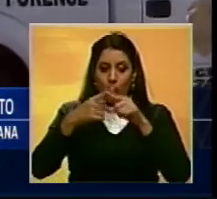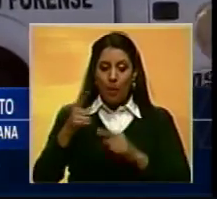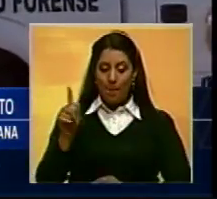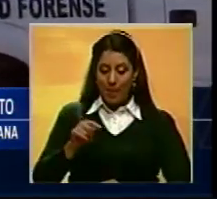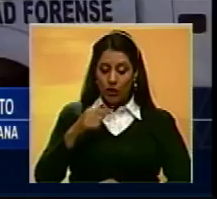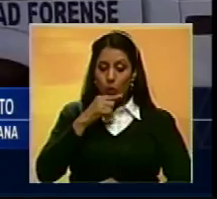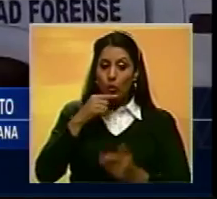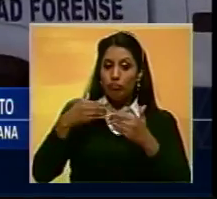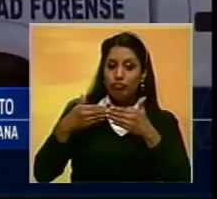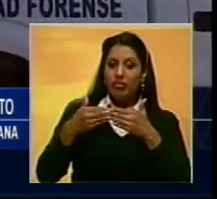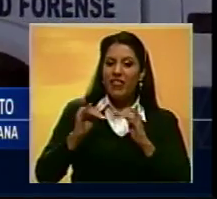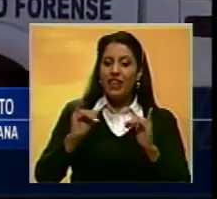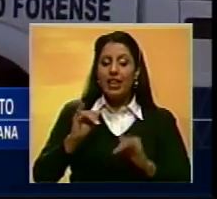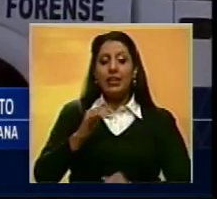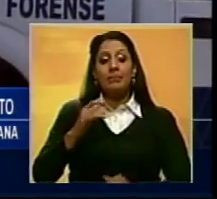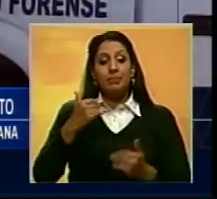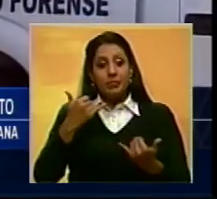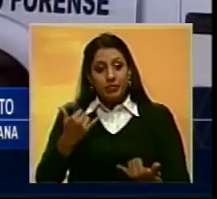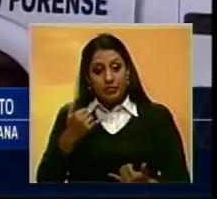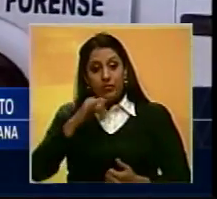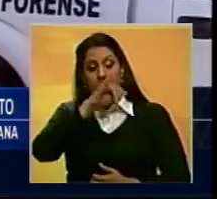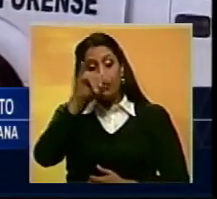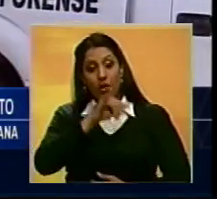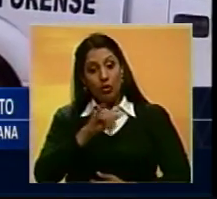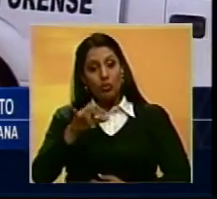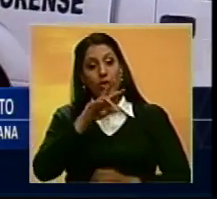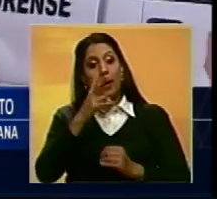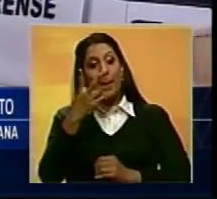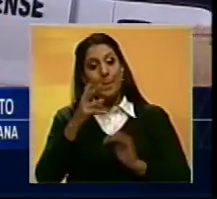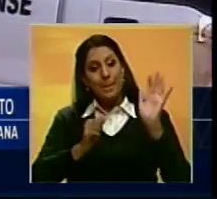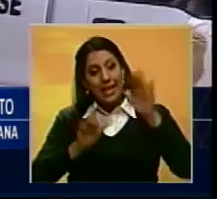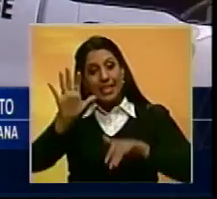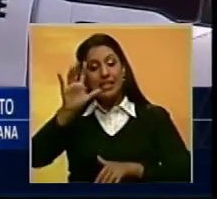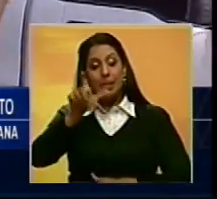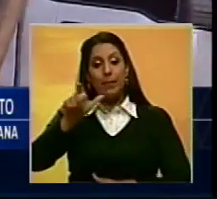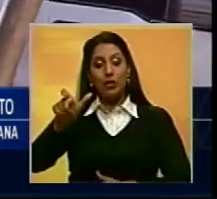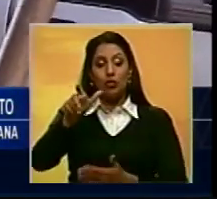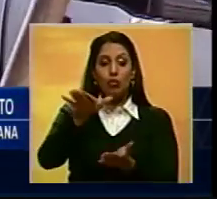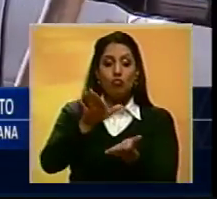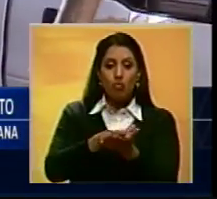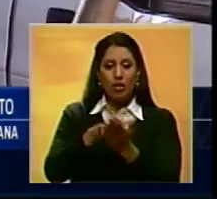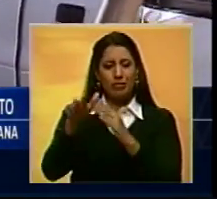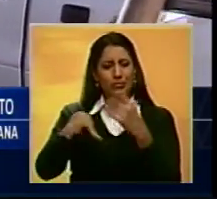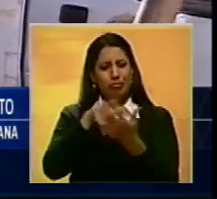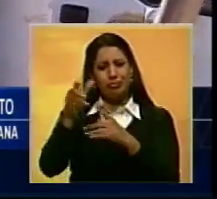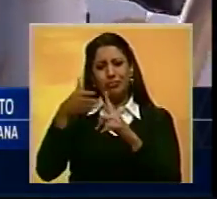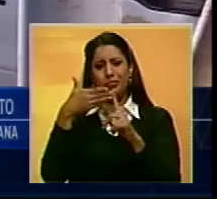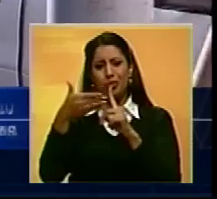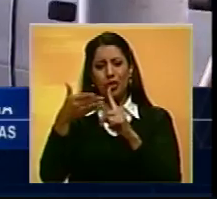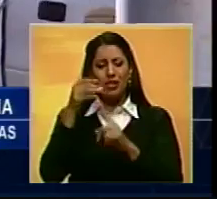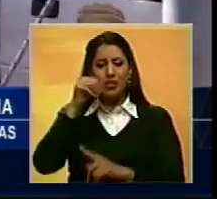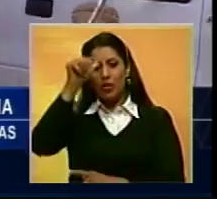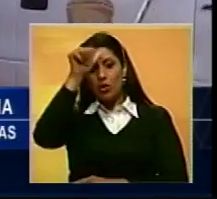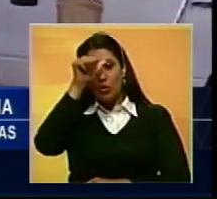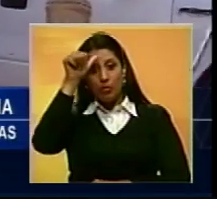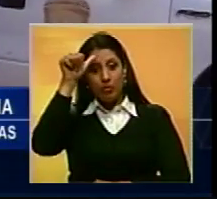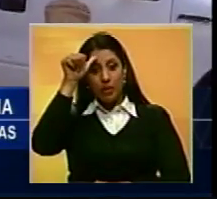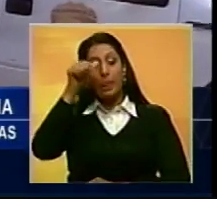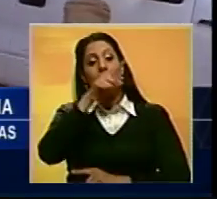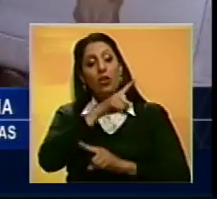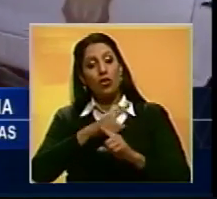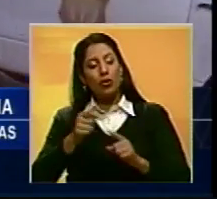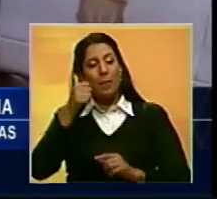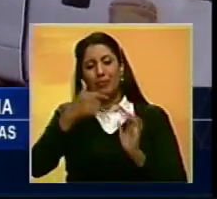de octubre. Entre tanto, en el Zulia, al menos 15 personas perdieron la vida en distintos hechos violentos durante el fin de semana. Entre